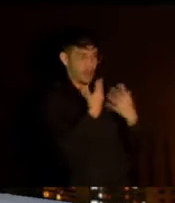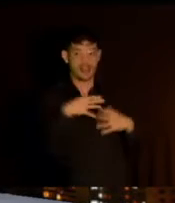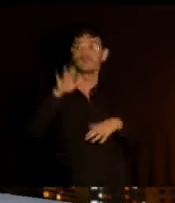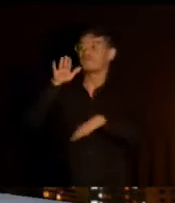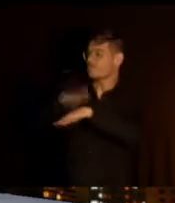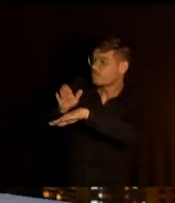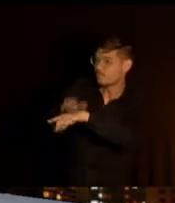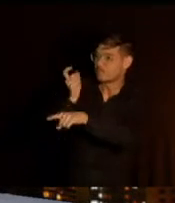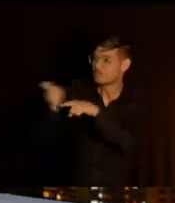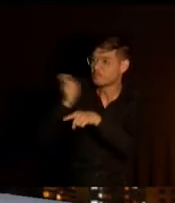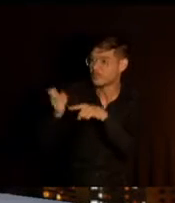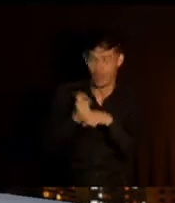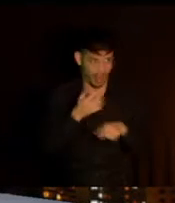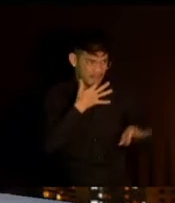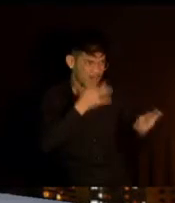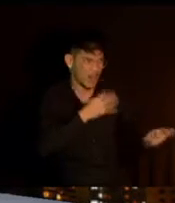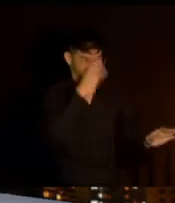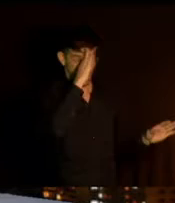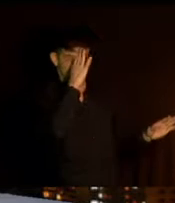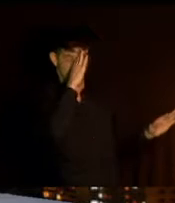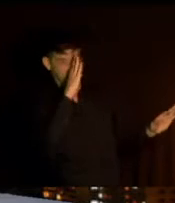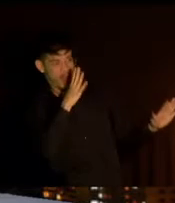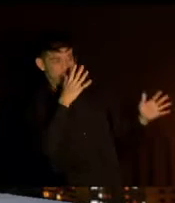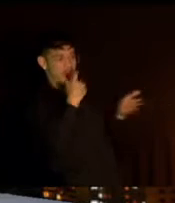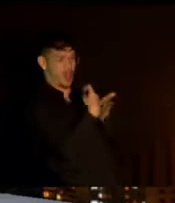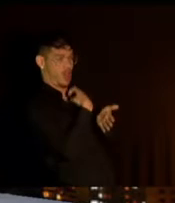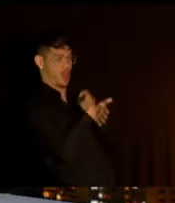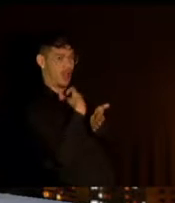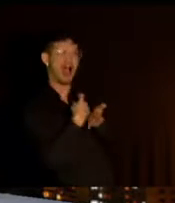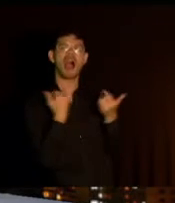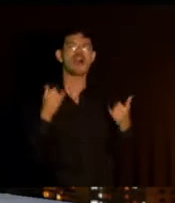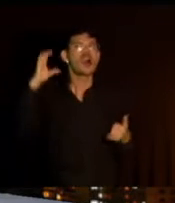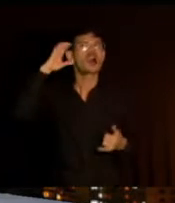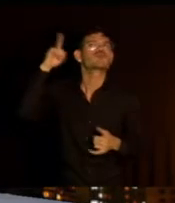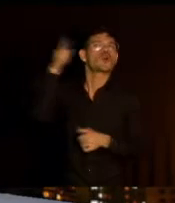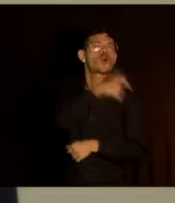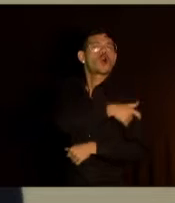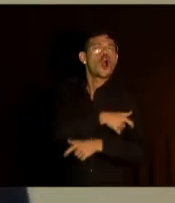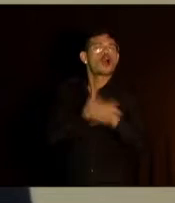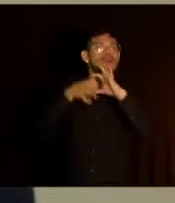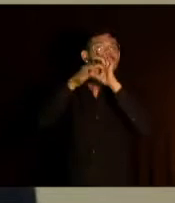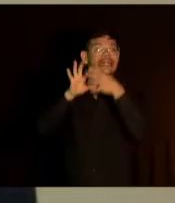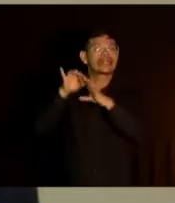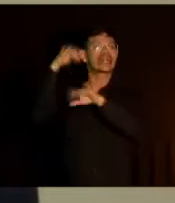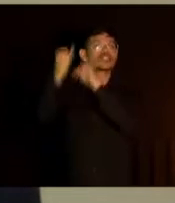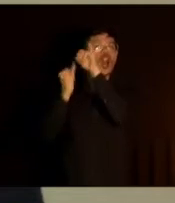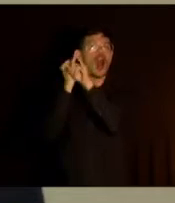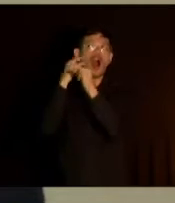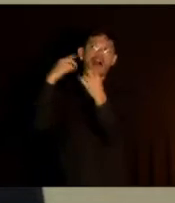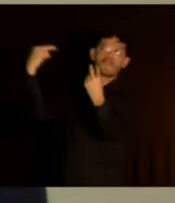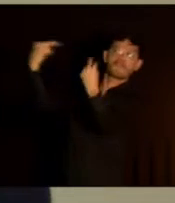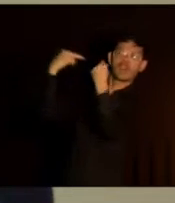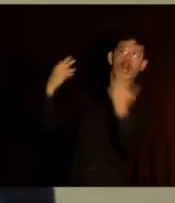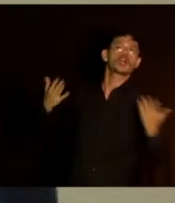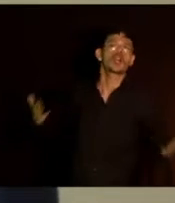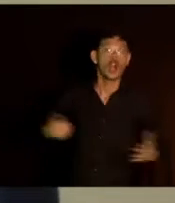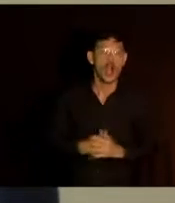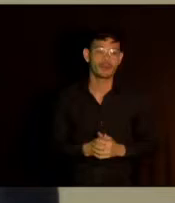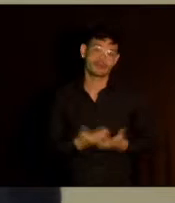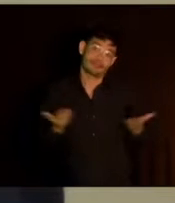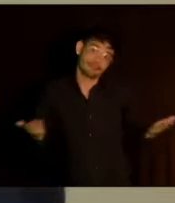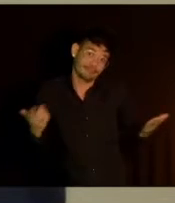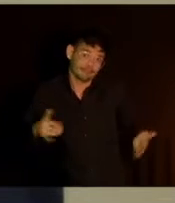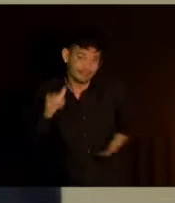¿no? ¿Cómo está esto frente al Comité Olímpico Internacional, el Comité Paralímpico Internacional, Juan Pablo? Pues esto es una directriz desde el